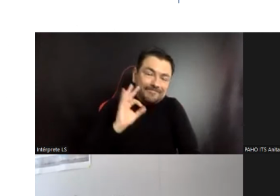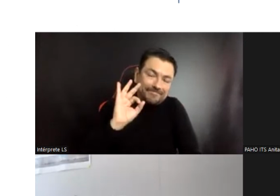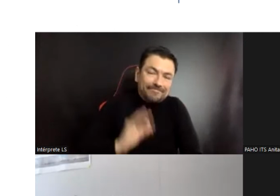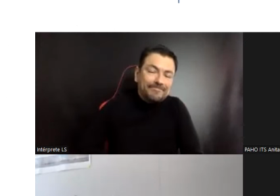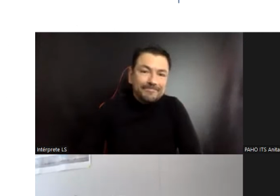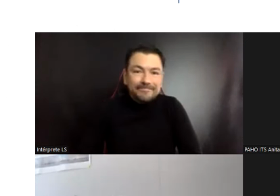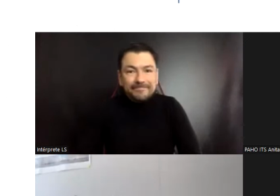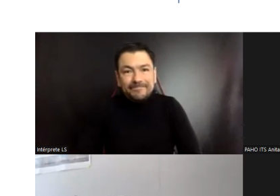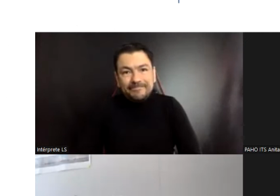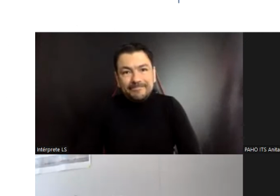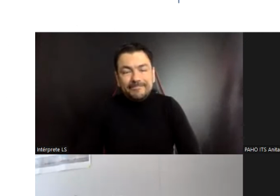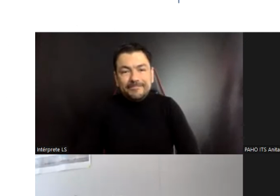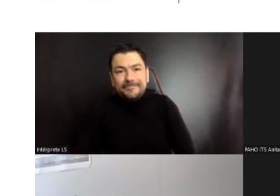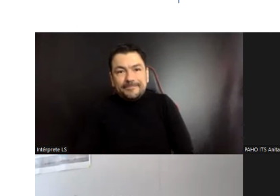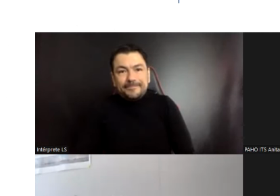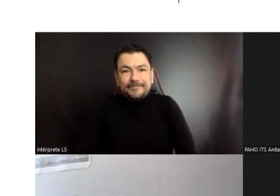Otra pregunta